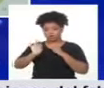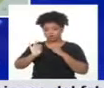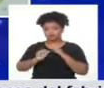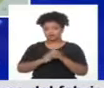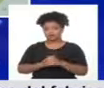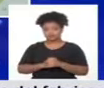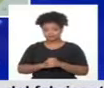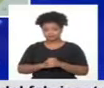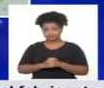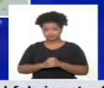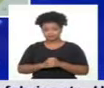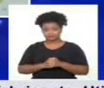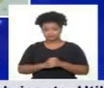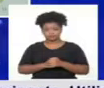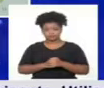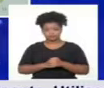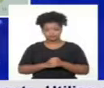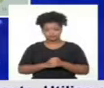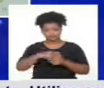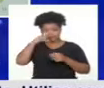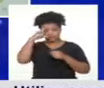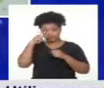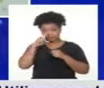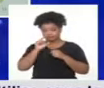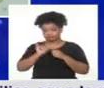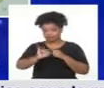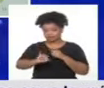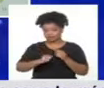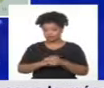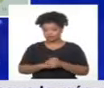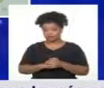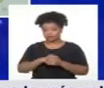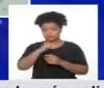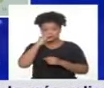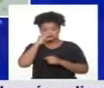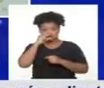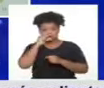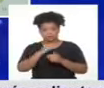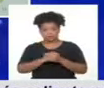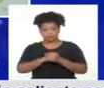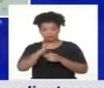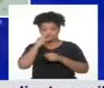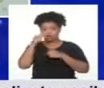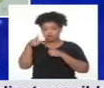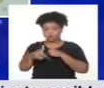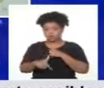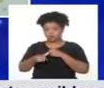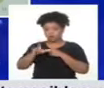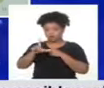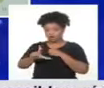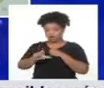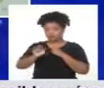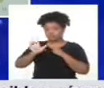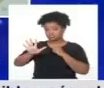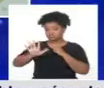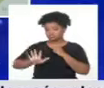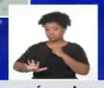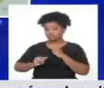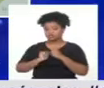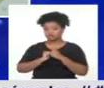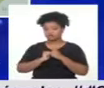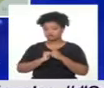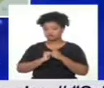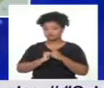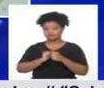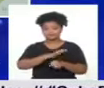Nicolás de Bari con 6, Batabanó y Bejucal con 5 cada uno, San José de las Lajas y Santa Cruz del